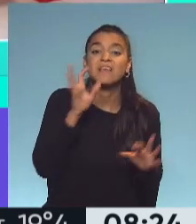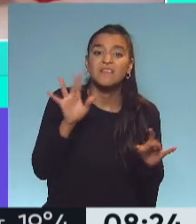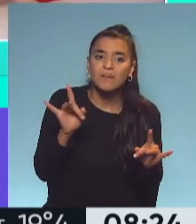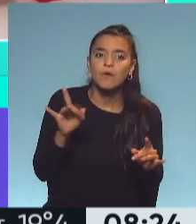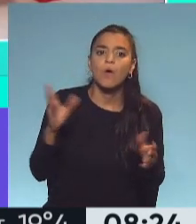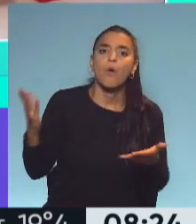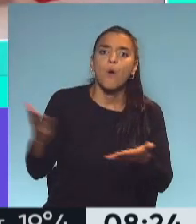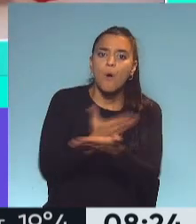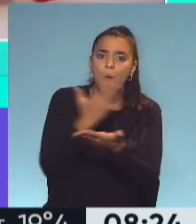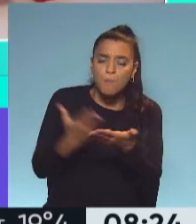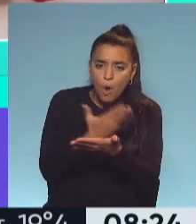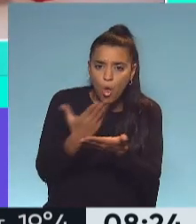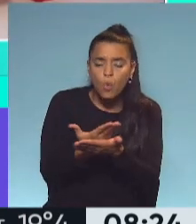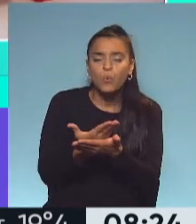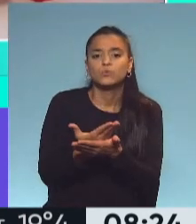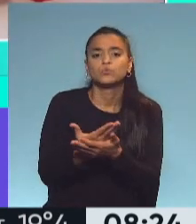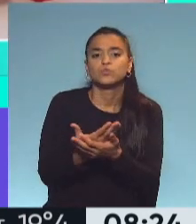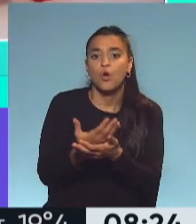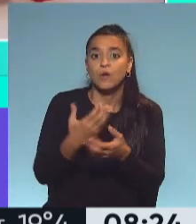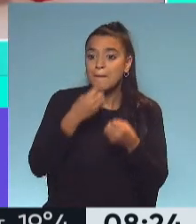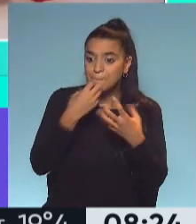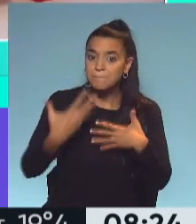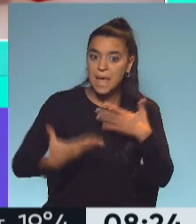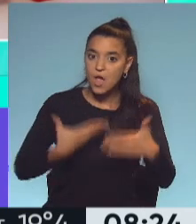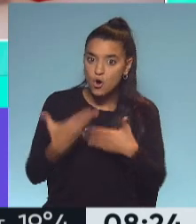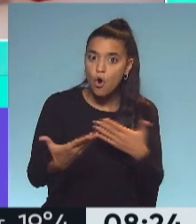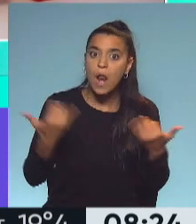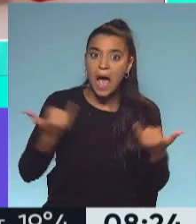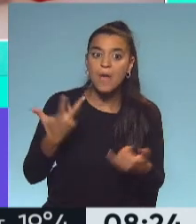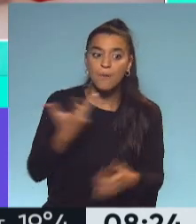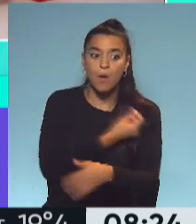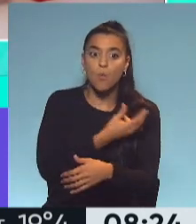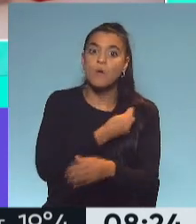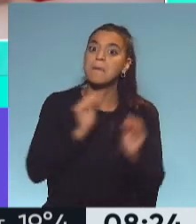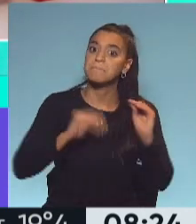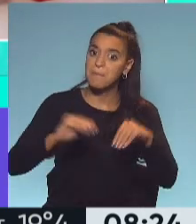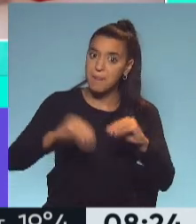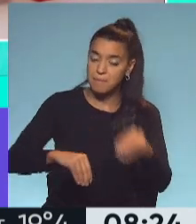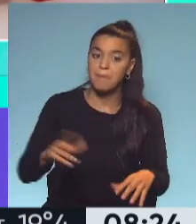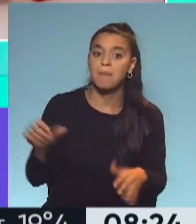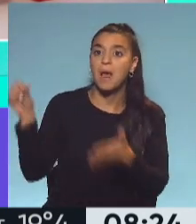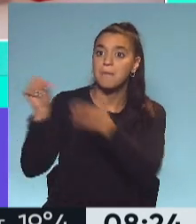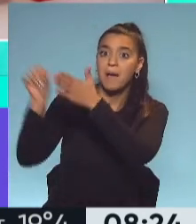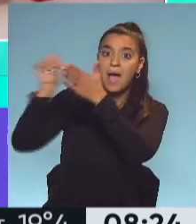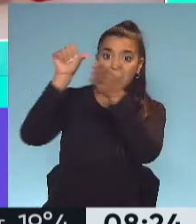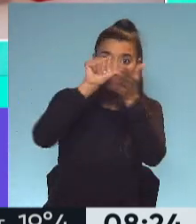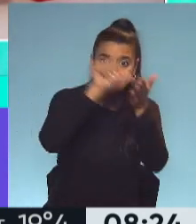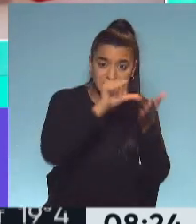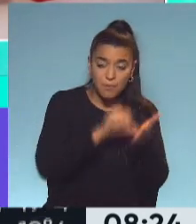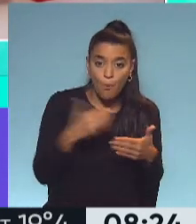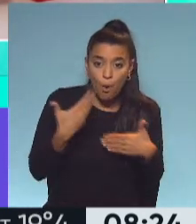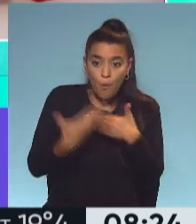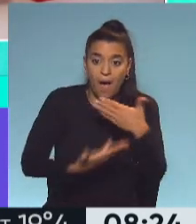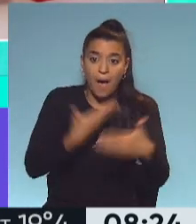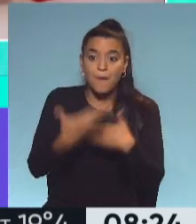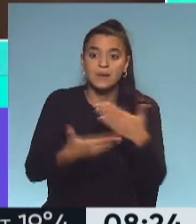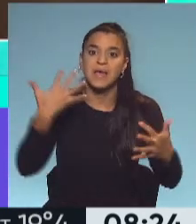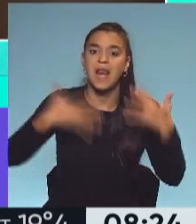a la producción mejoran, si hay más disponibilidad de vacunas para todos los países y podamos avanzar de manera más